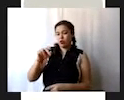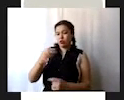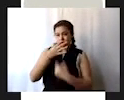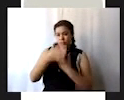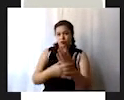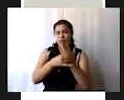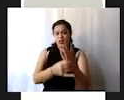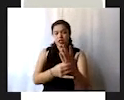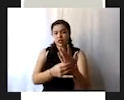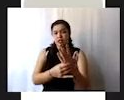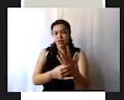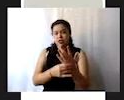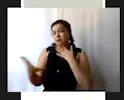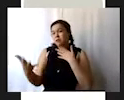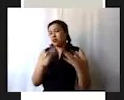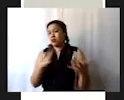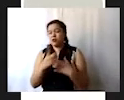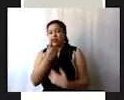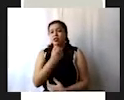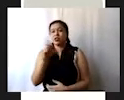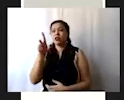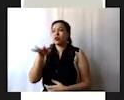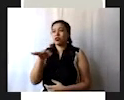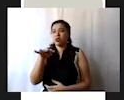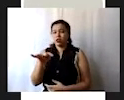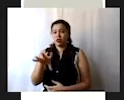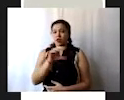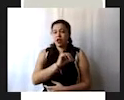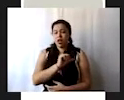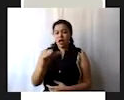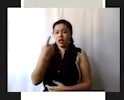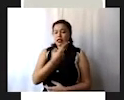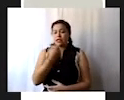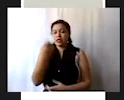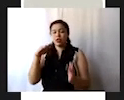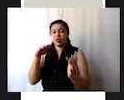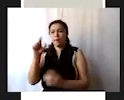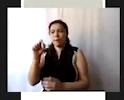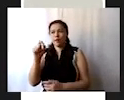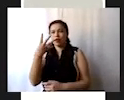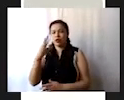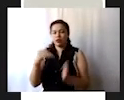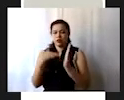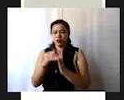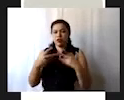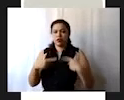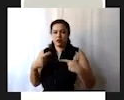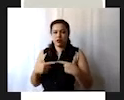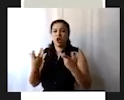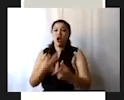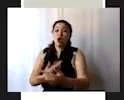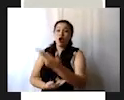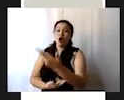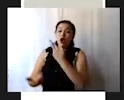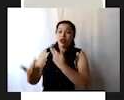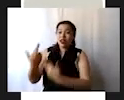nos dice que hay alrededor de 119 a 124 millones de personas que volvieron en todo el mundo a caer en el umbral de